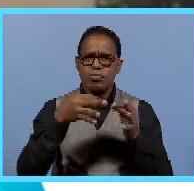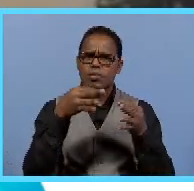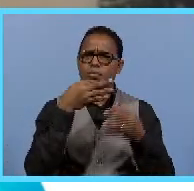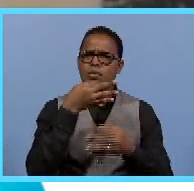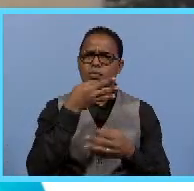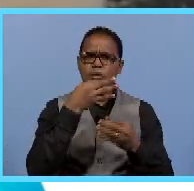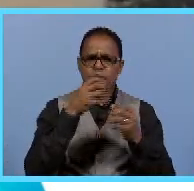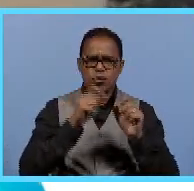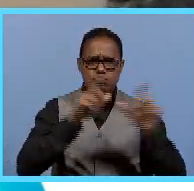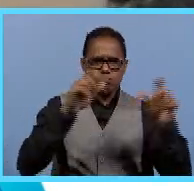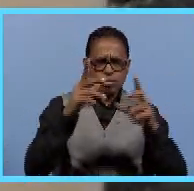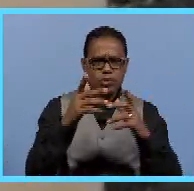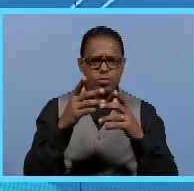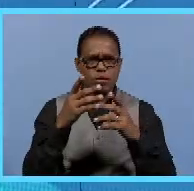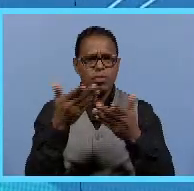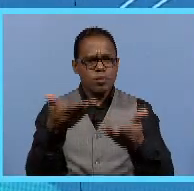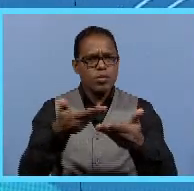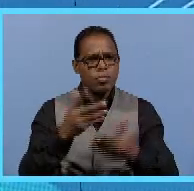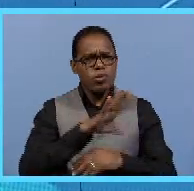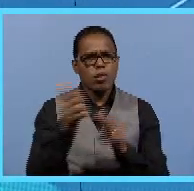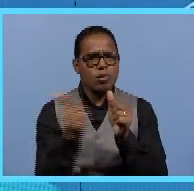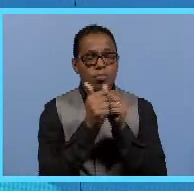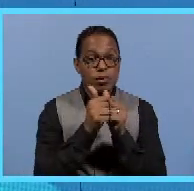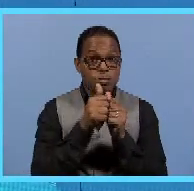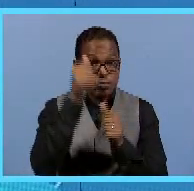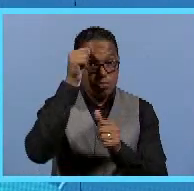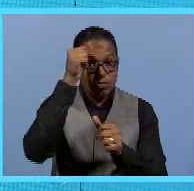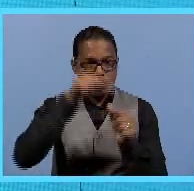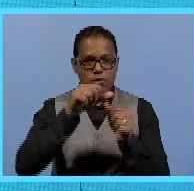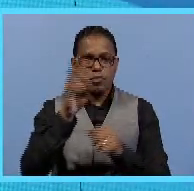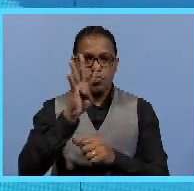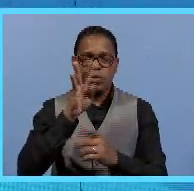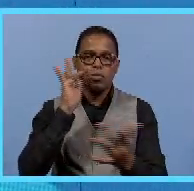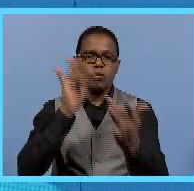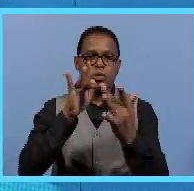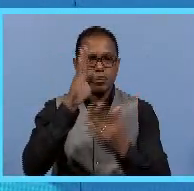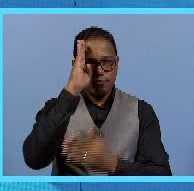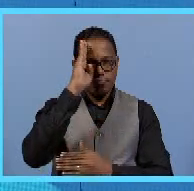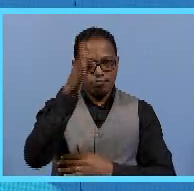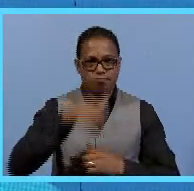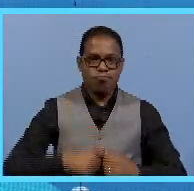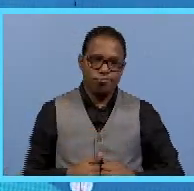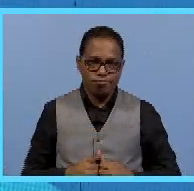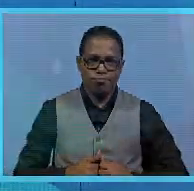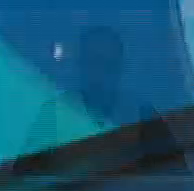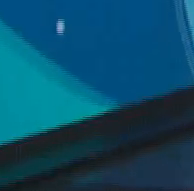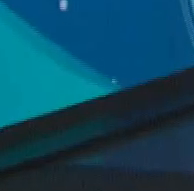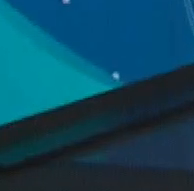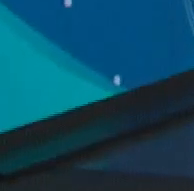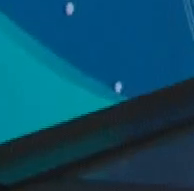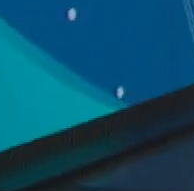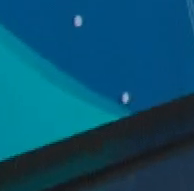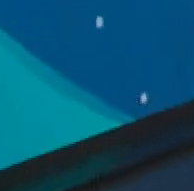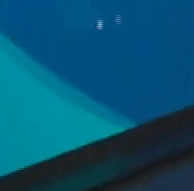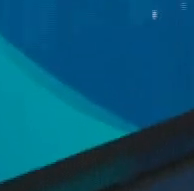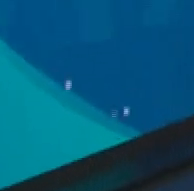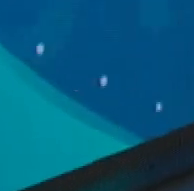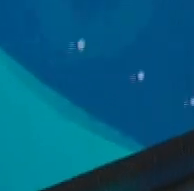emisiones. Les invitamos a ustedes a acompañarnos. No se olvide que el 4 conecta. Hasta entonces.